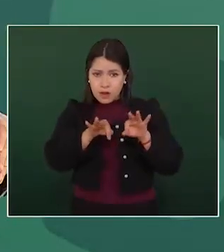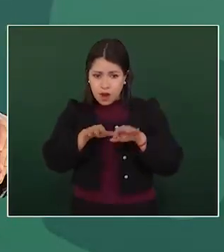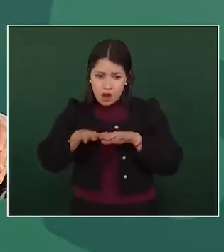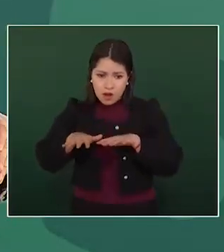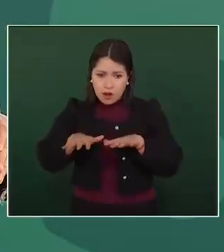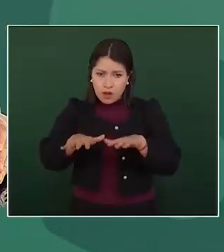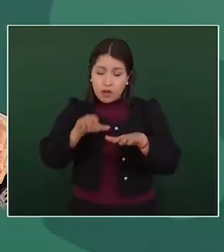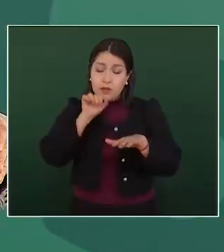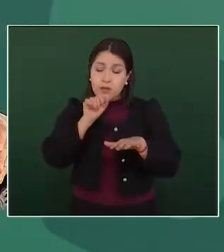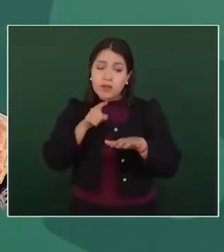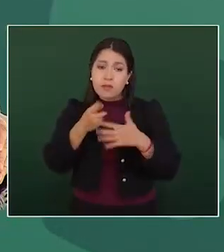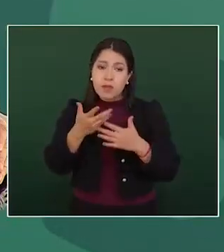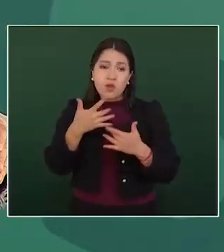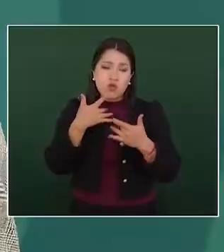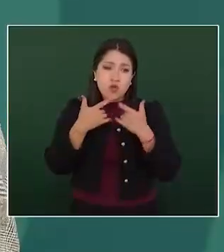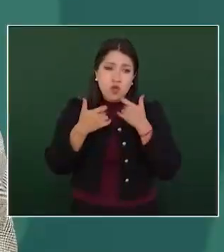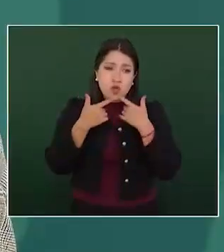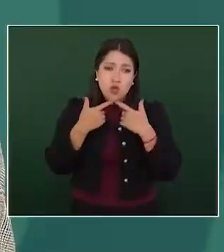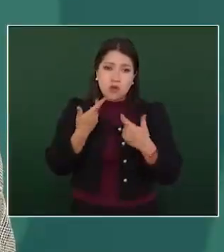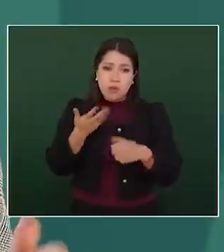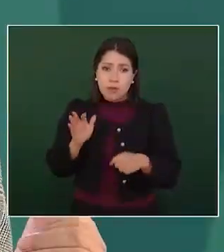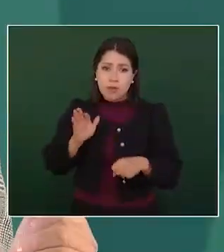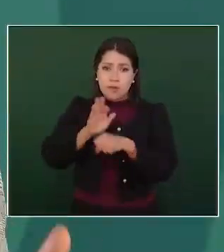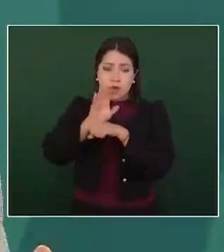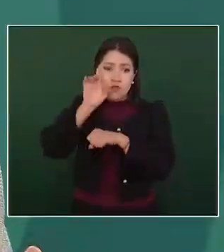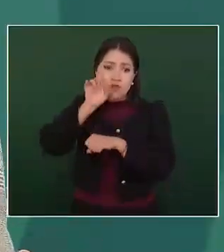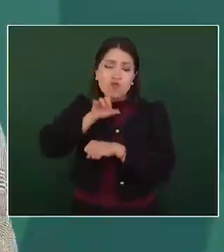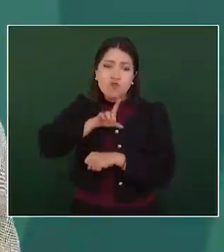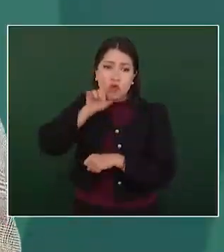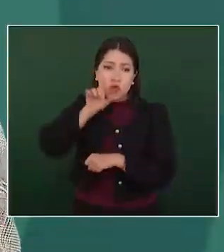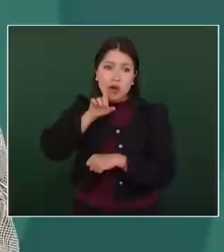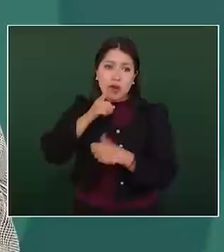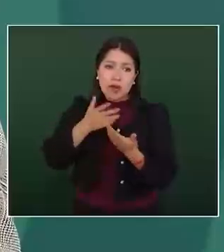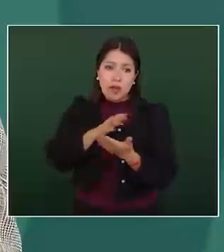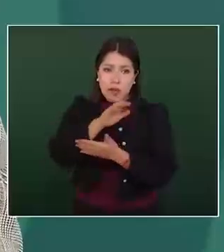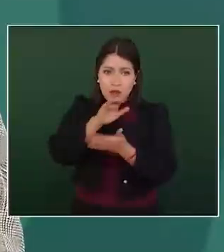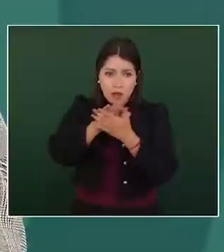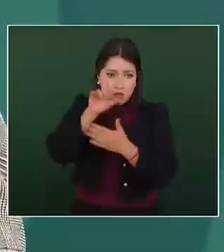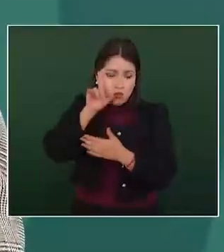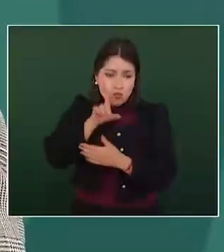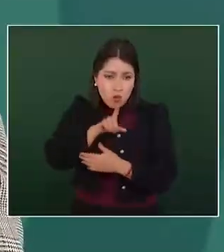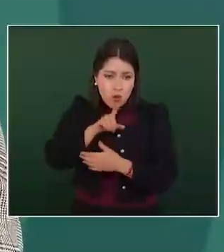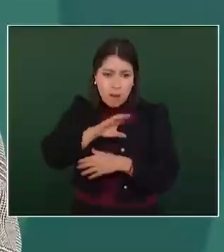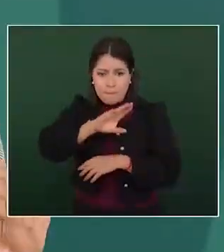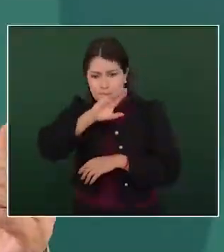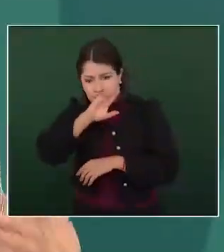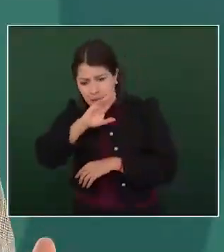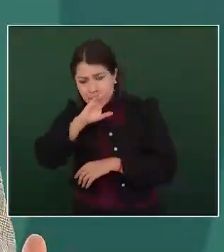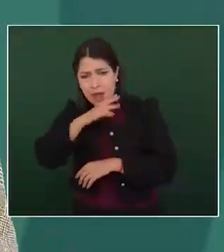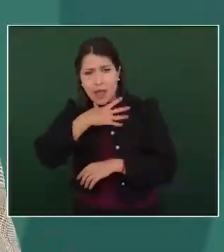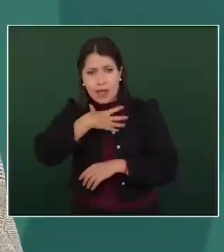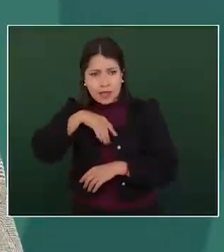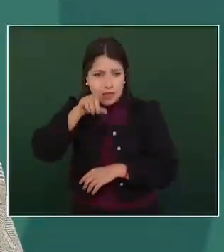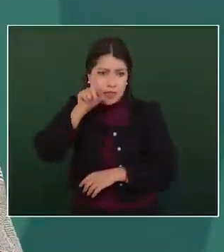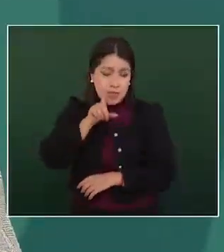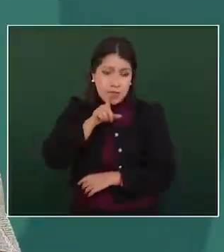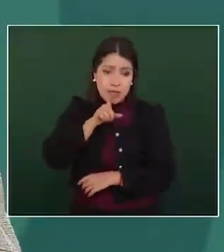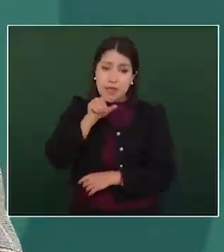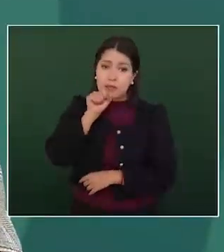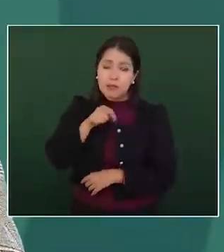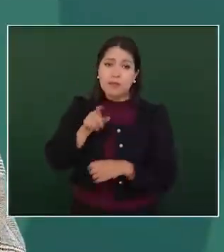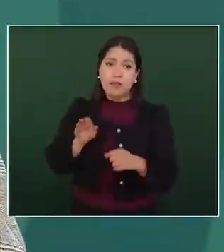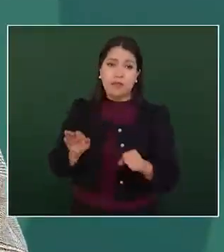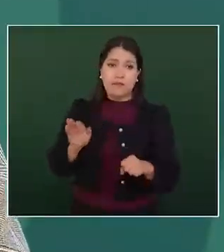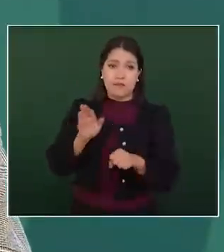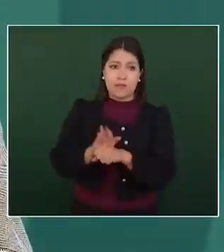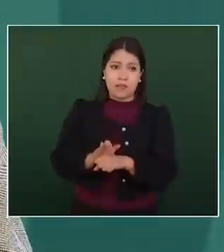recuerdo de la lucha solidaria de las mujeres, esposas, madres e hijas que se solidarizaron con la lucha de